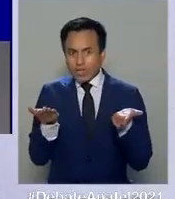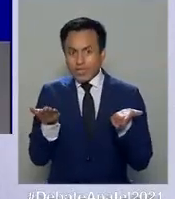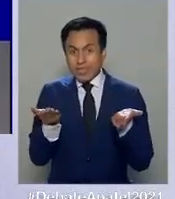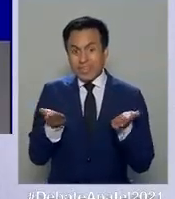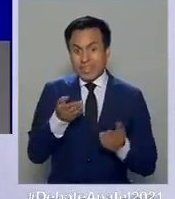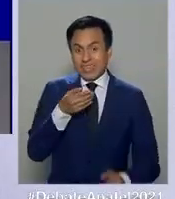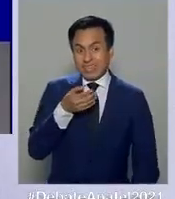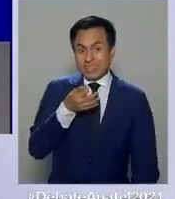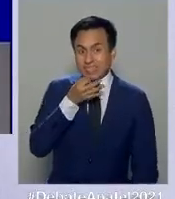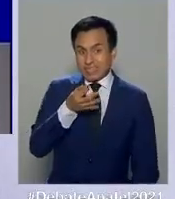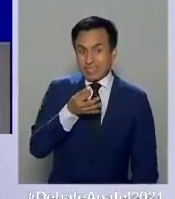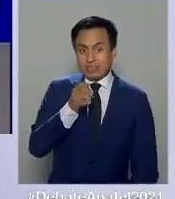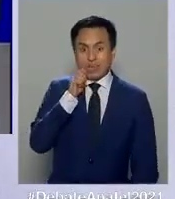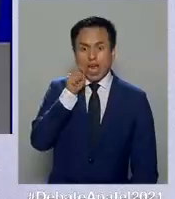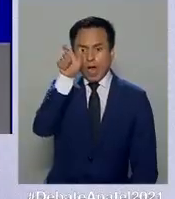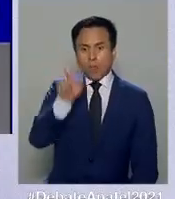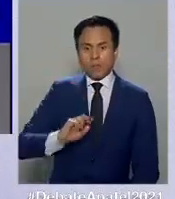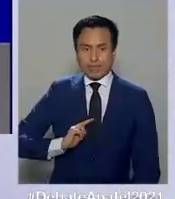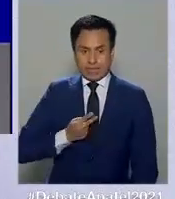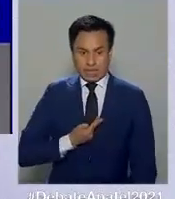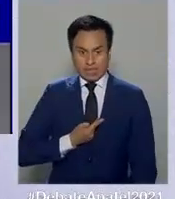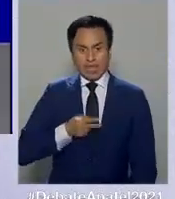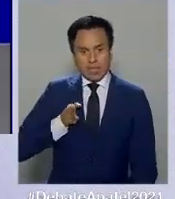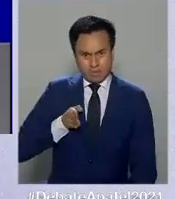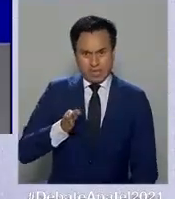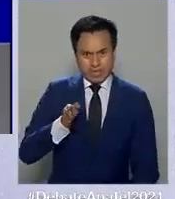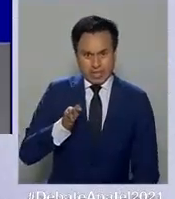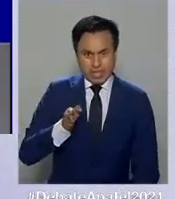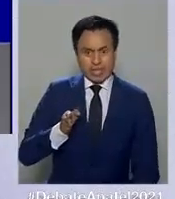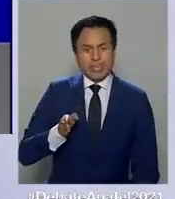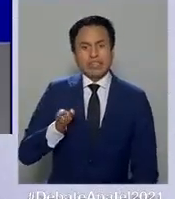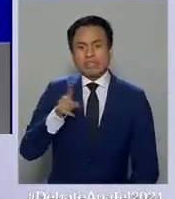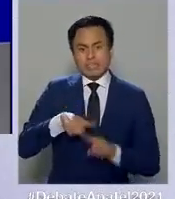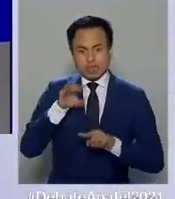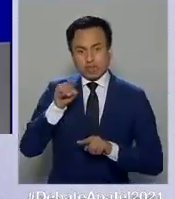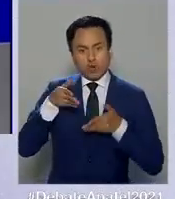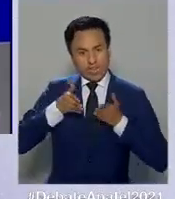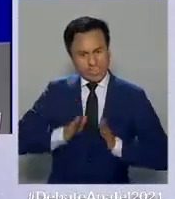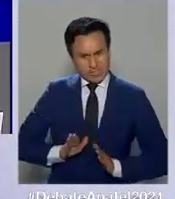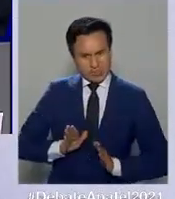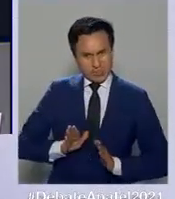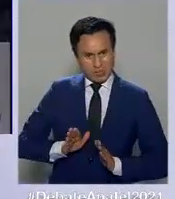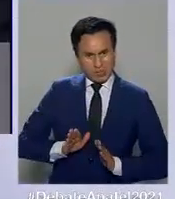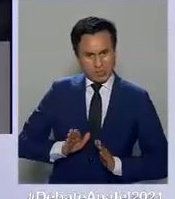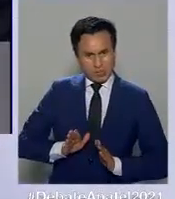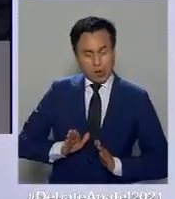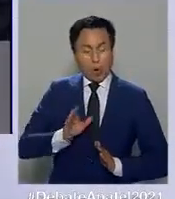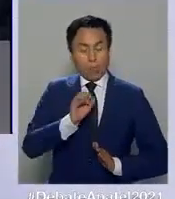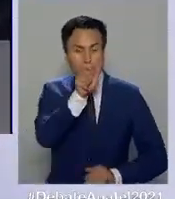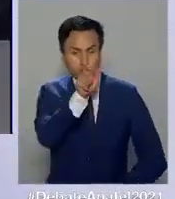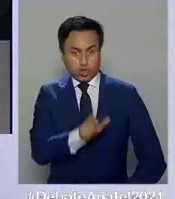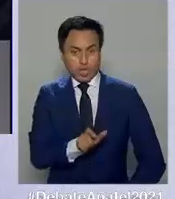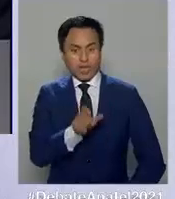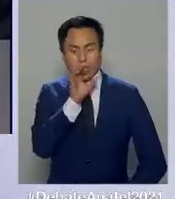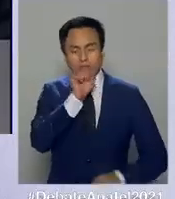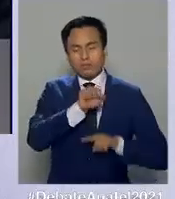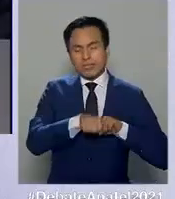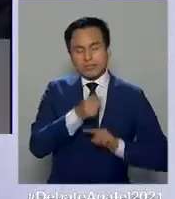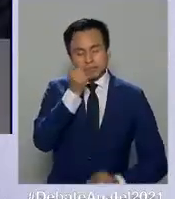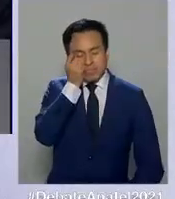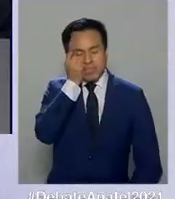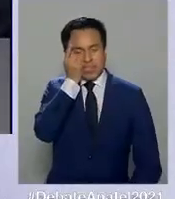que sigue insistiendo que una persona trans mantiene el sexo con el que nació? ¿O el de una persona que efectivamente es tolerante y